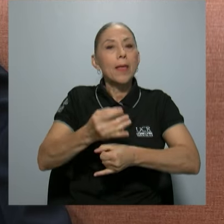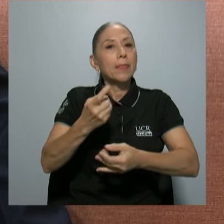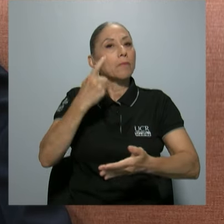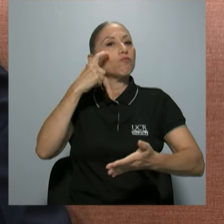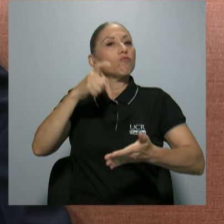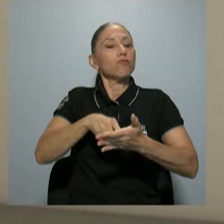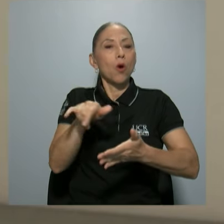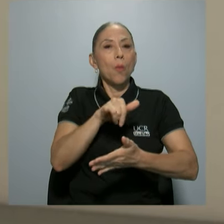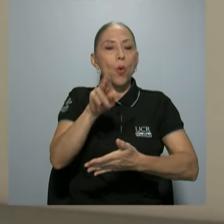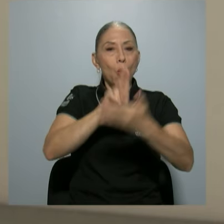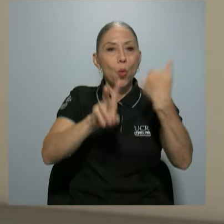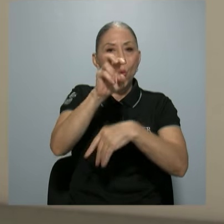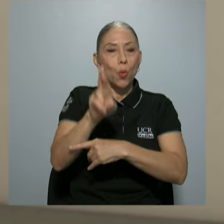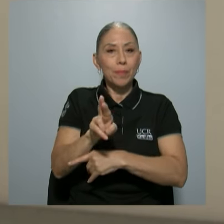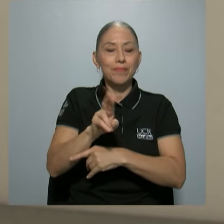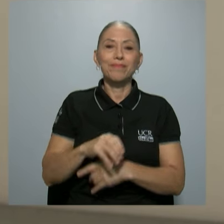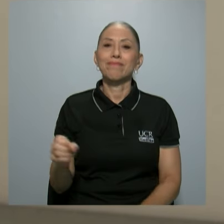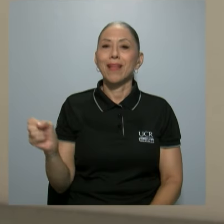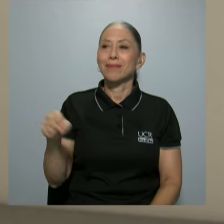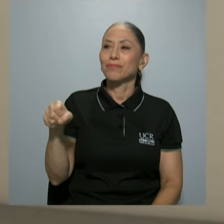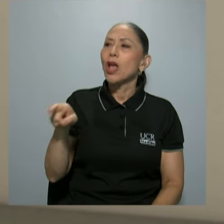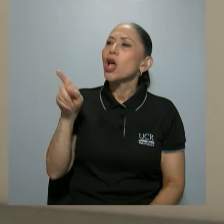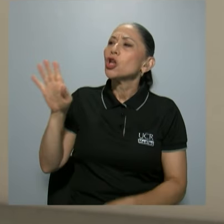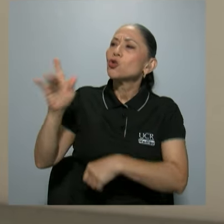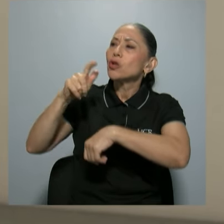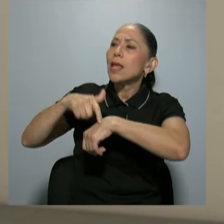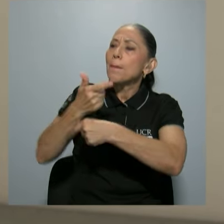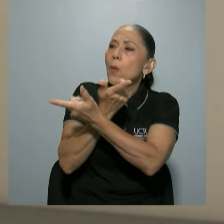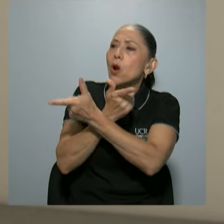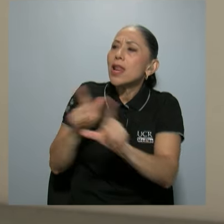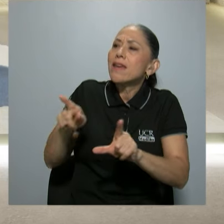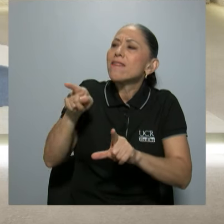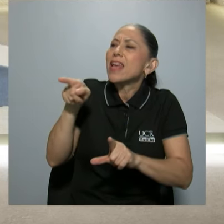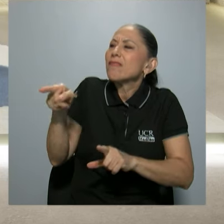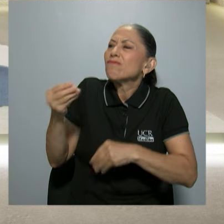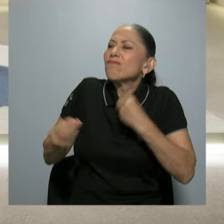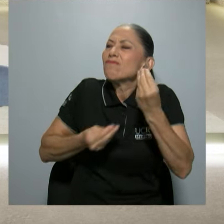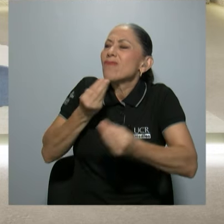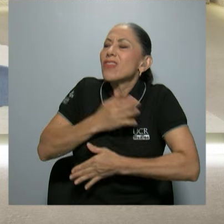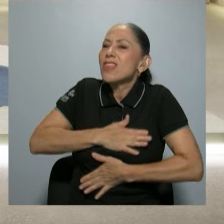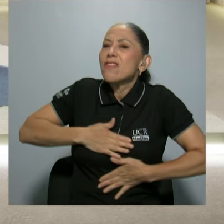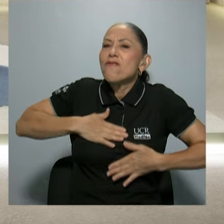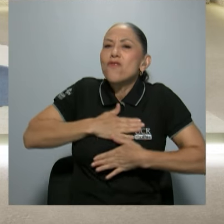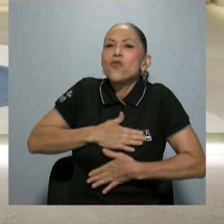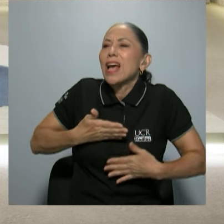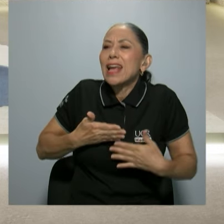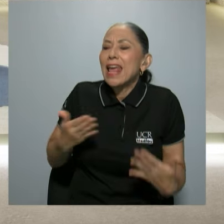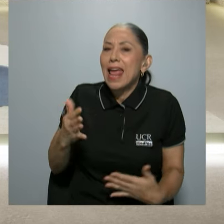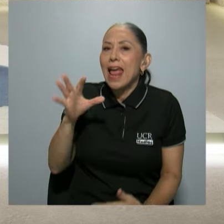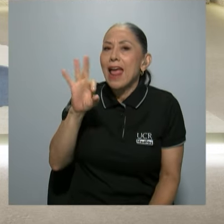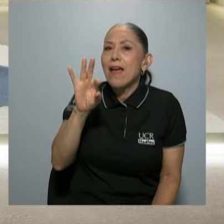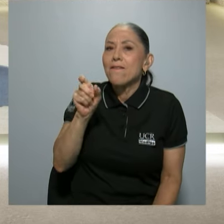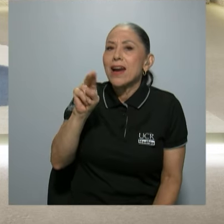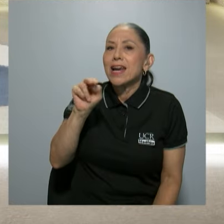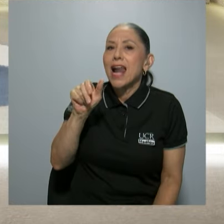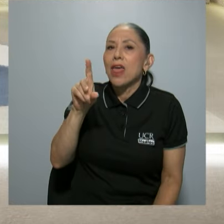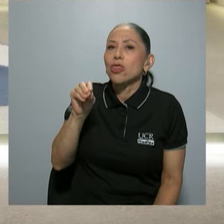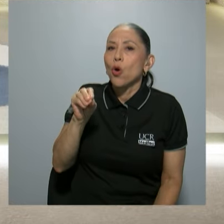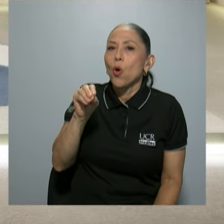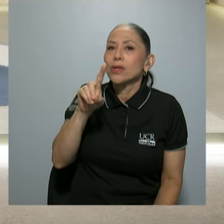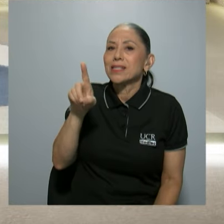UCR. Así es. ¿Qué disfruta hacer en su tiempo libre, Fernando Zamora? Hay dos pasiones, bueno, digamos